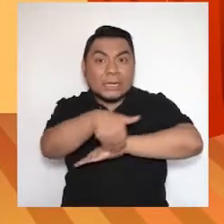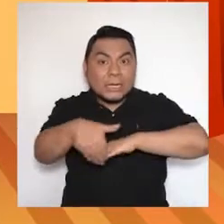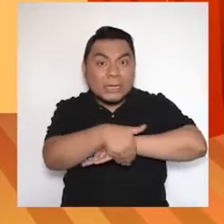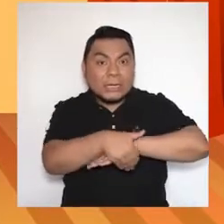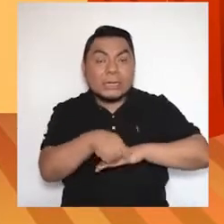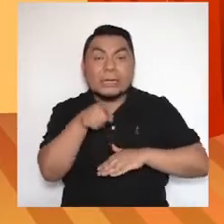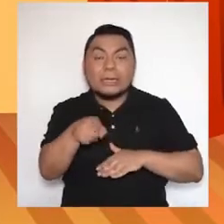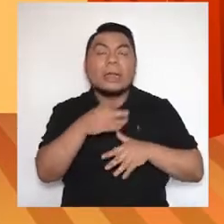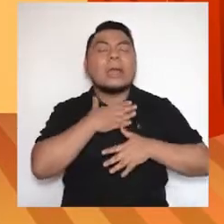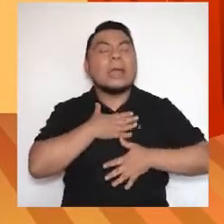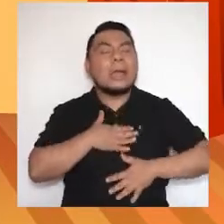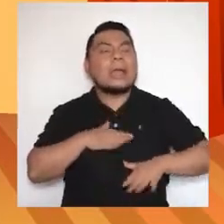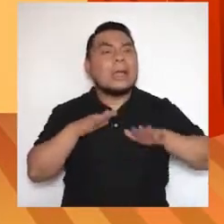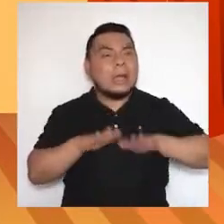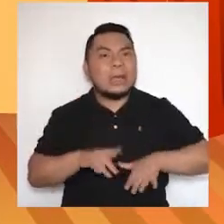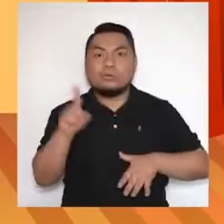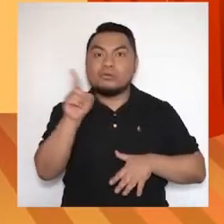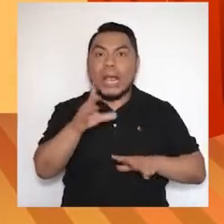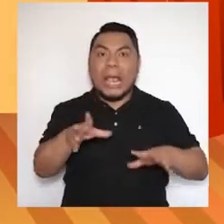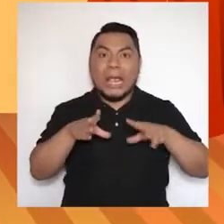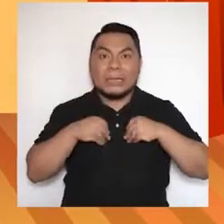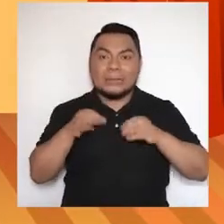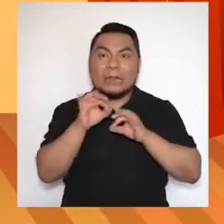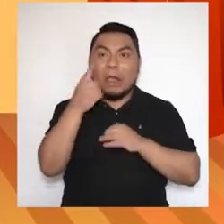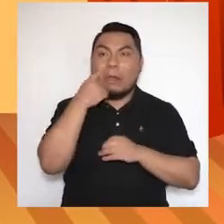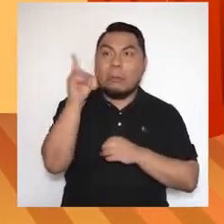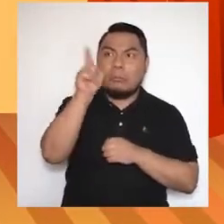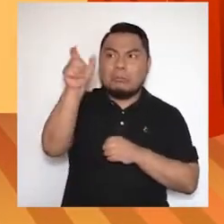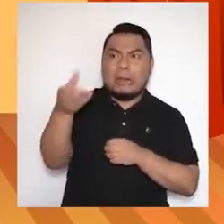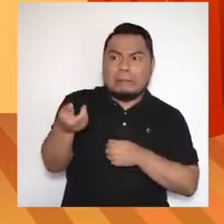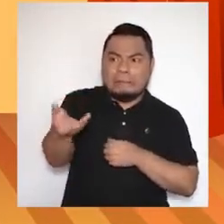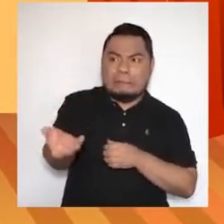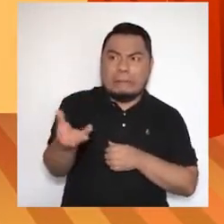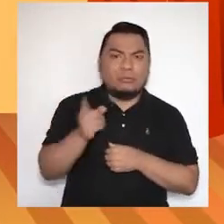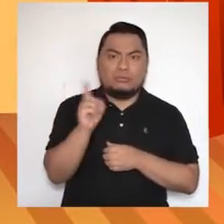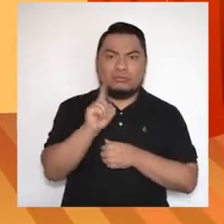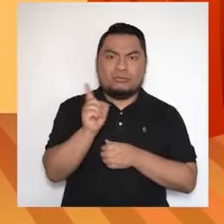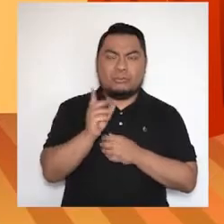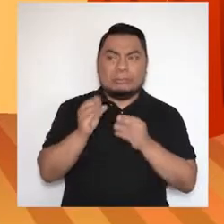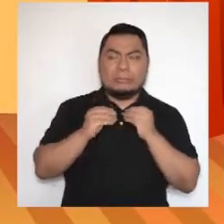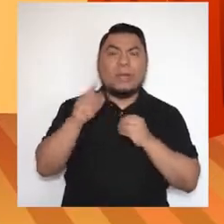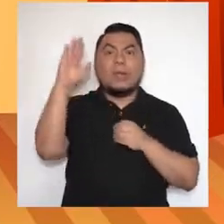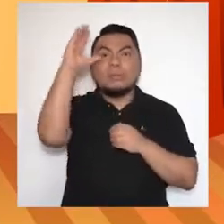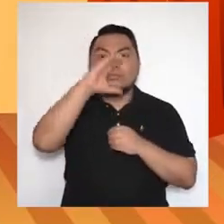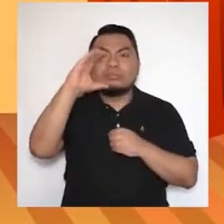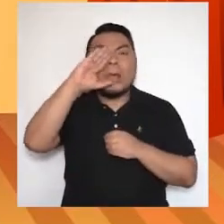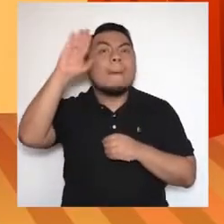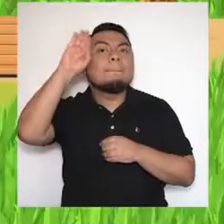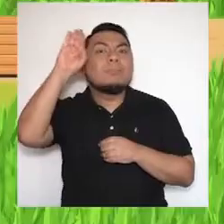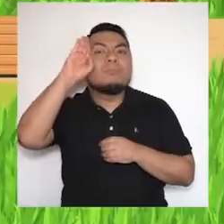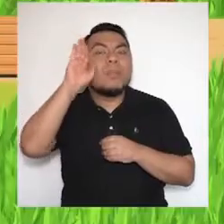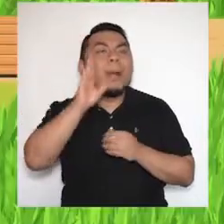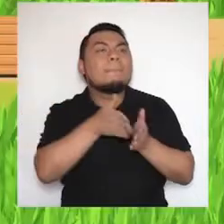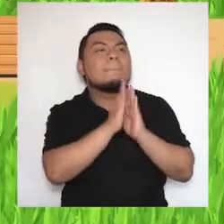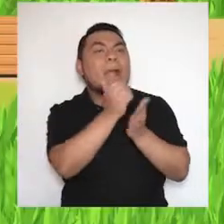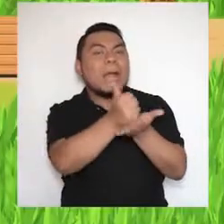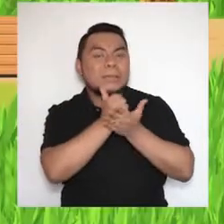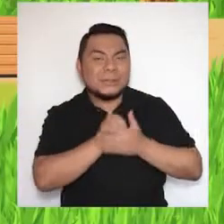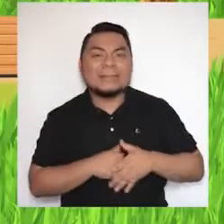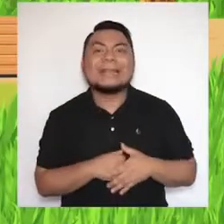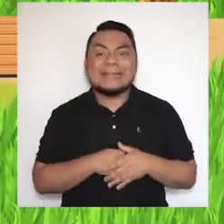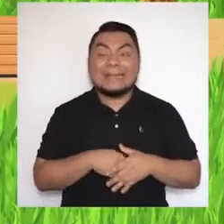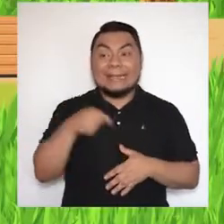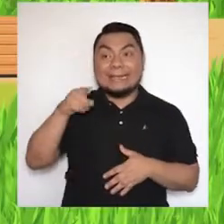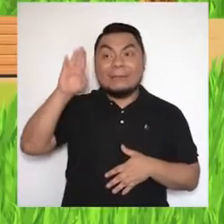ten la calma. No aceptes nada de desconocidos y busca a un policía para pedir ayuda. Ellos son las